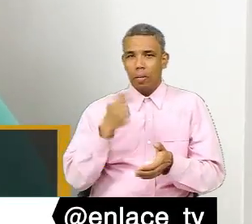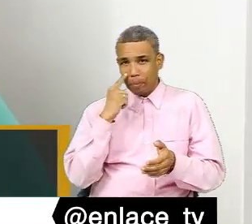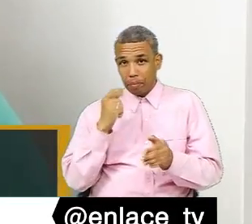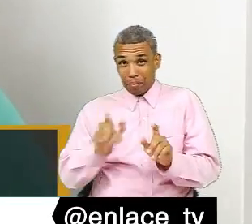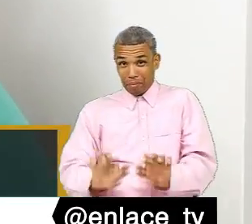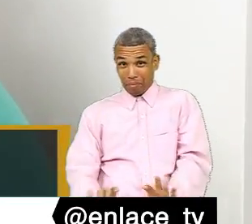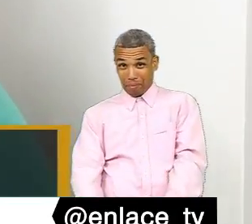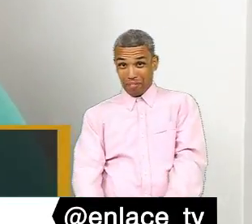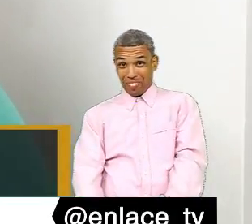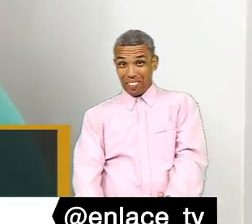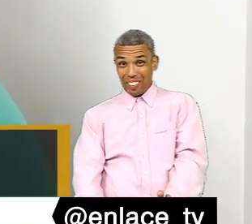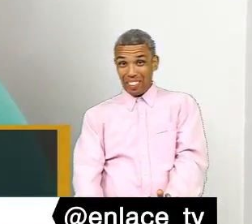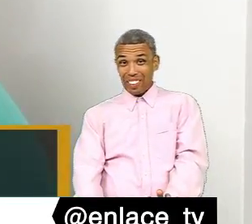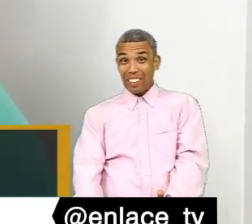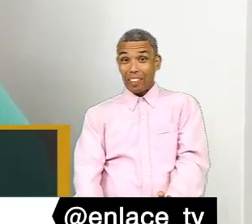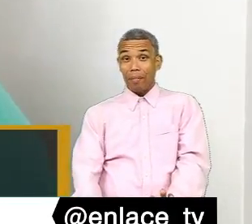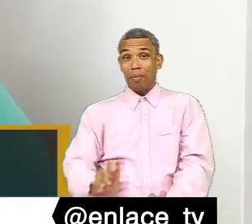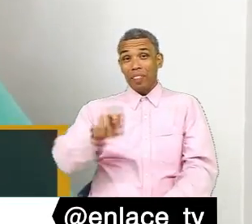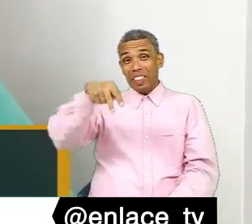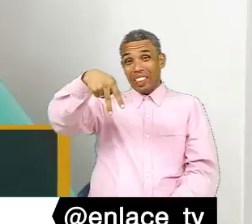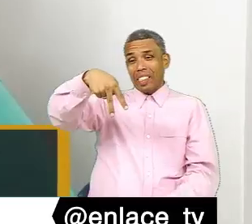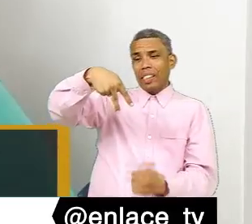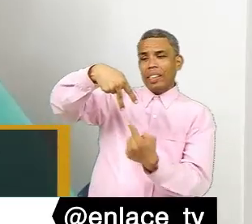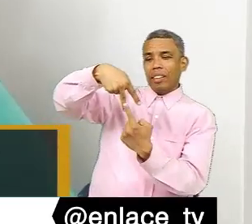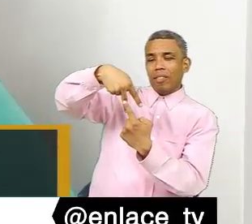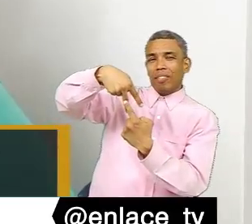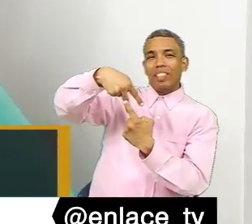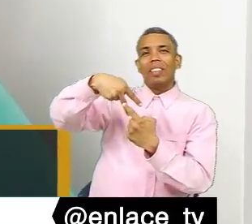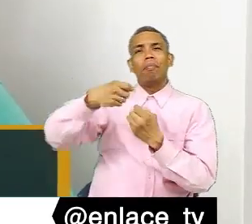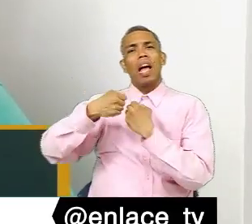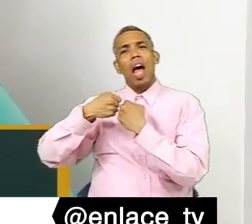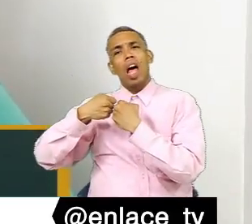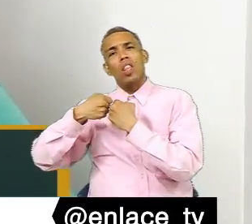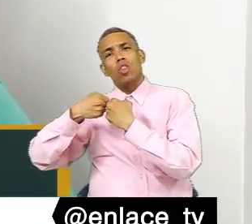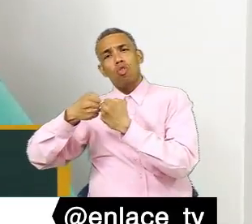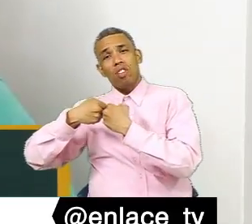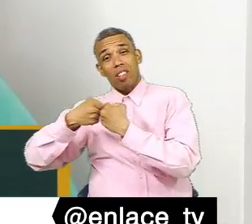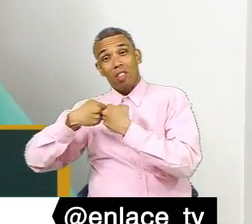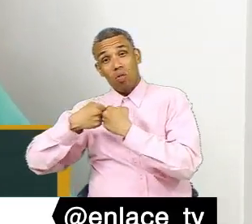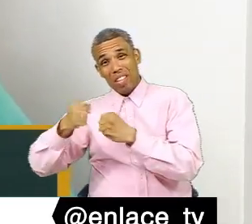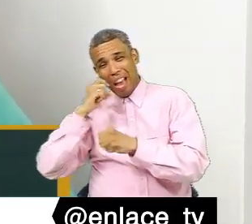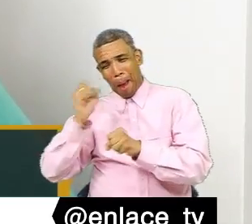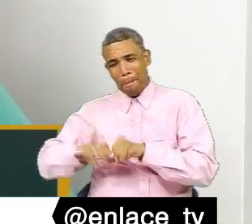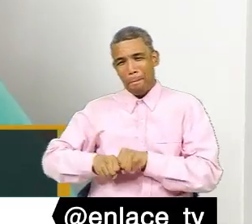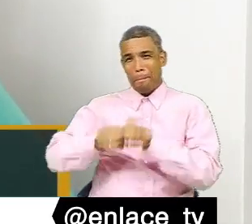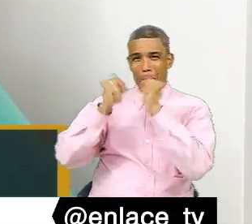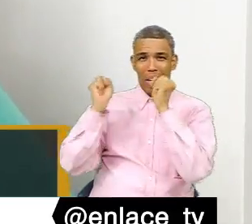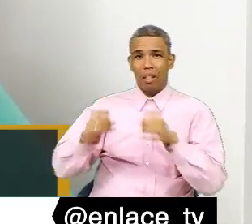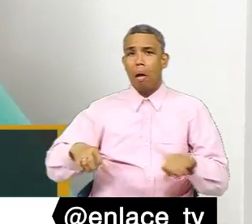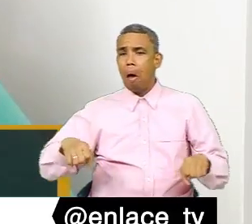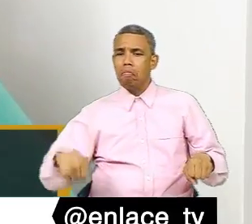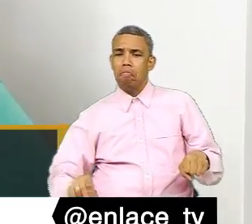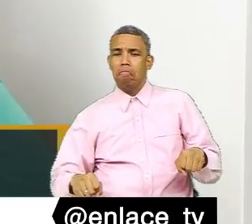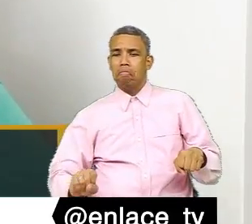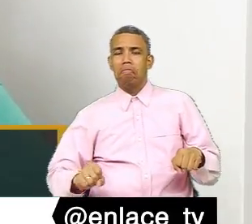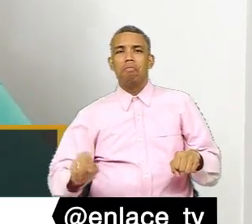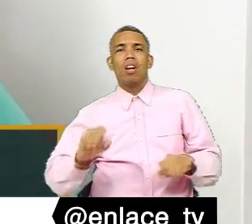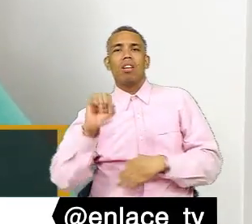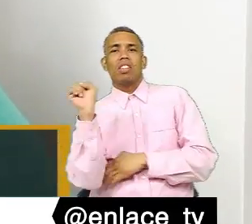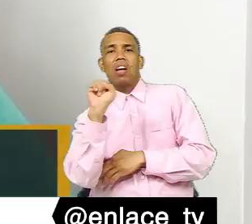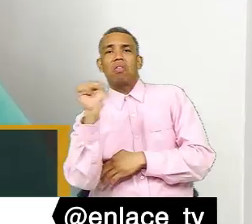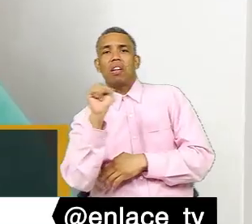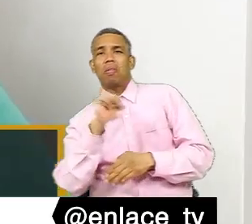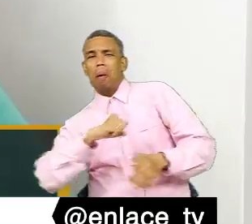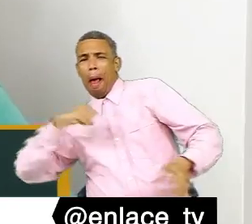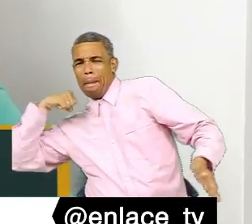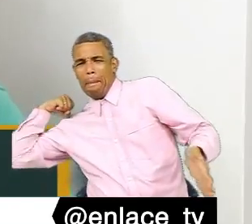derecha. Sí, señor, un accidente. Un carro se lo llevó y lo dejó ahí tirado. Y a la vez, como